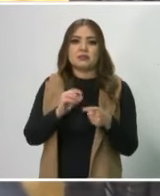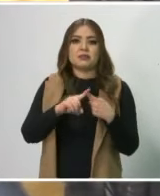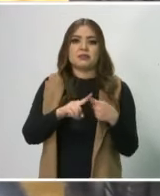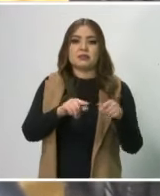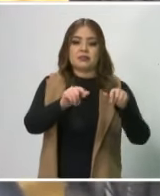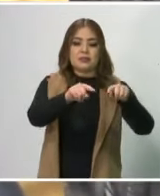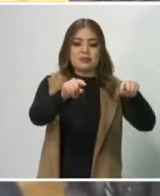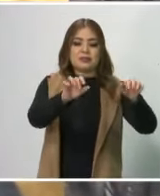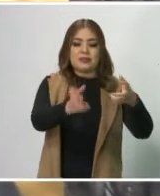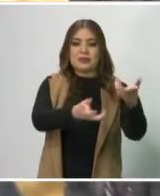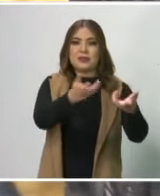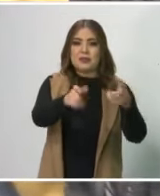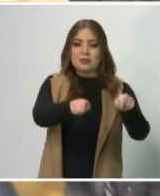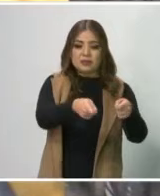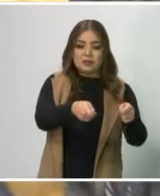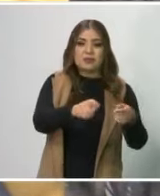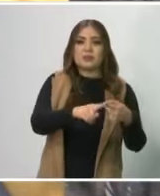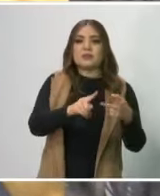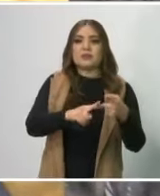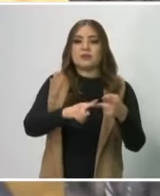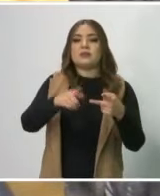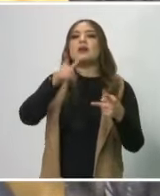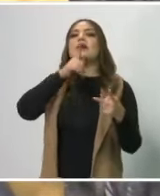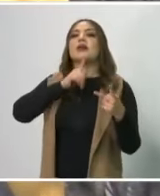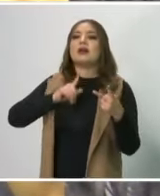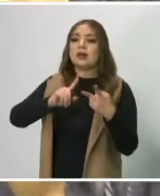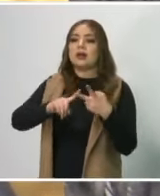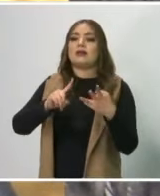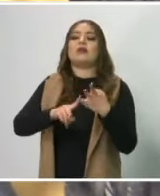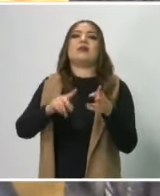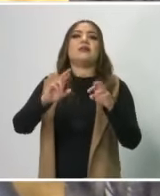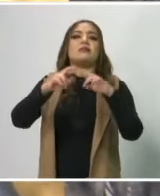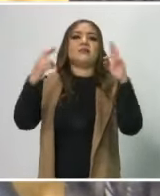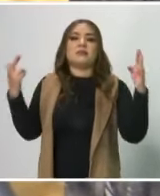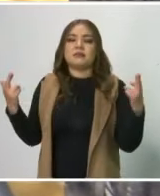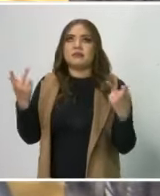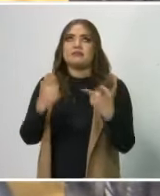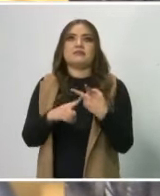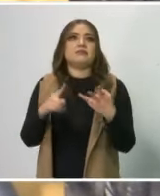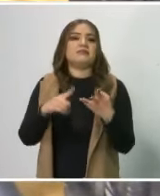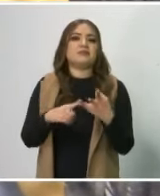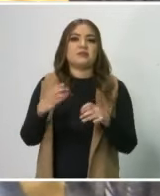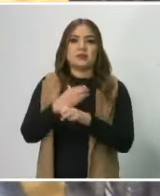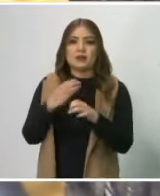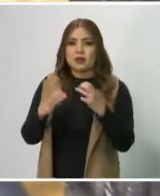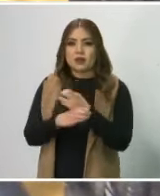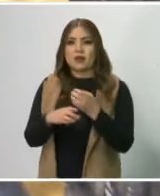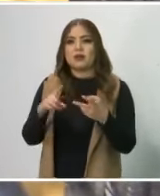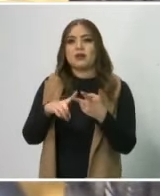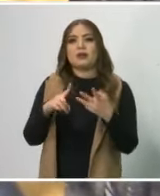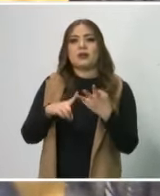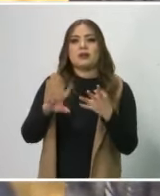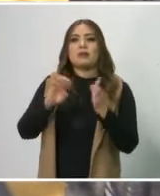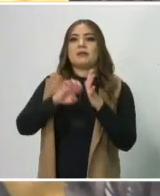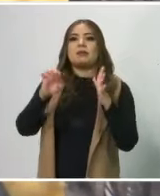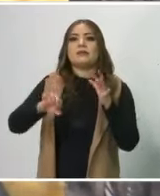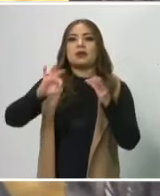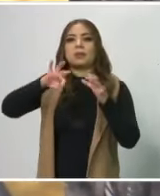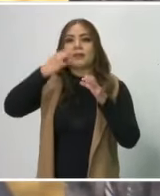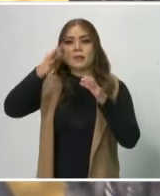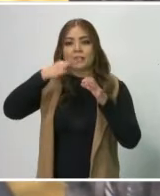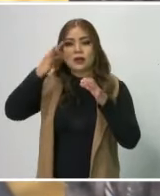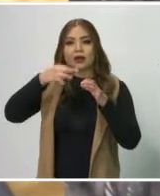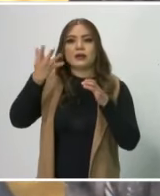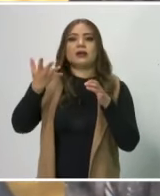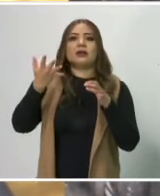e los quemadores el tanque las mangueras de gas eh material de materia prima como Sabritas eh